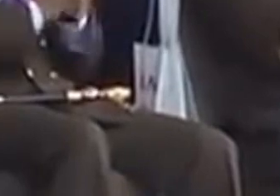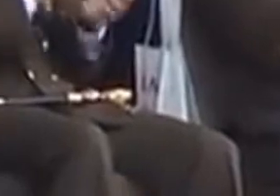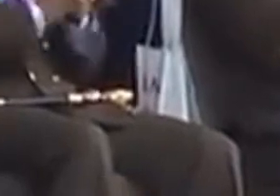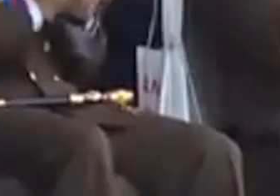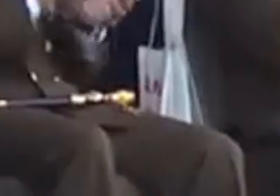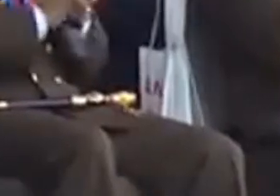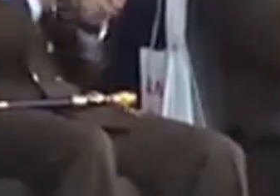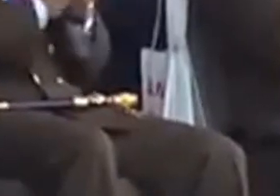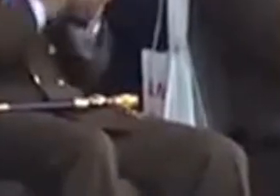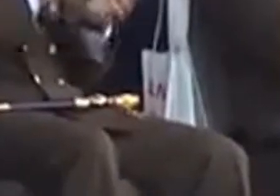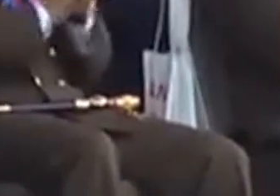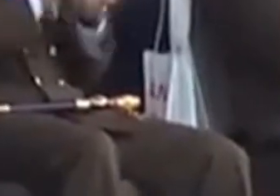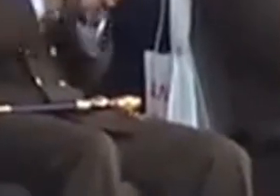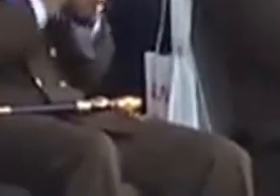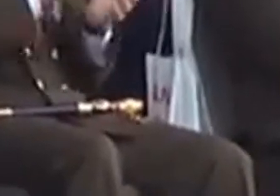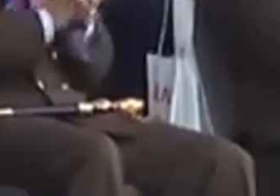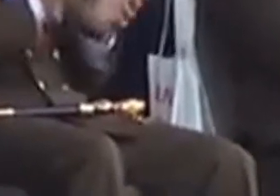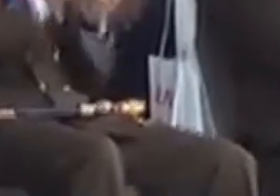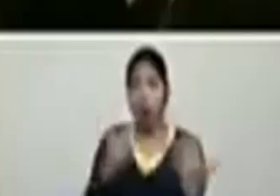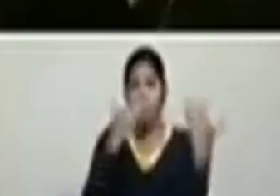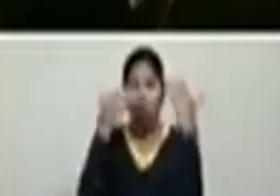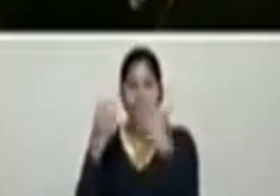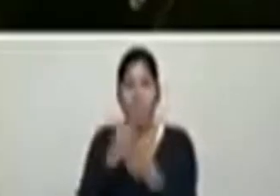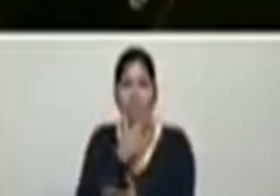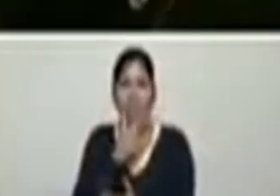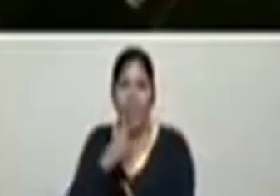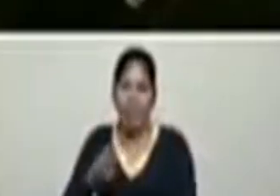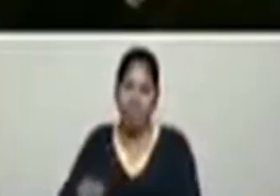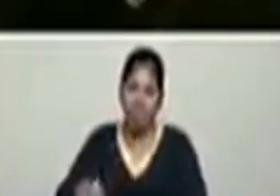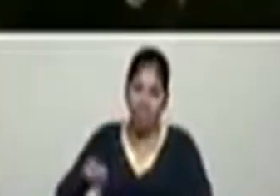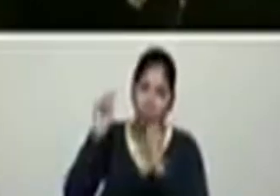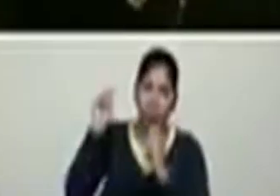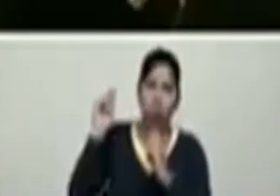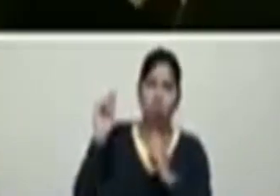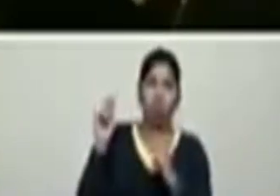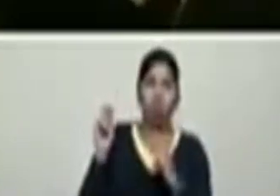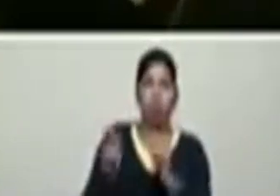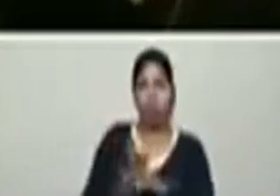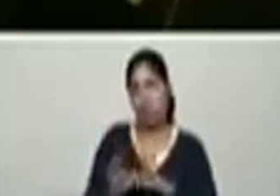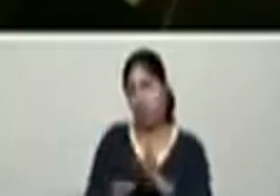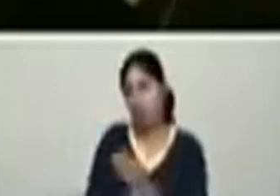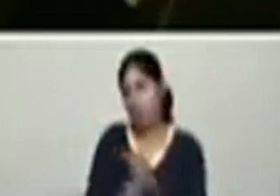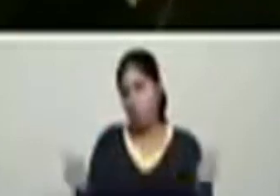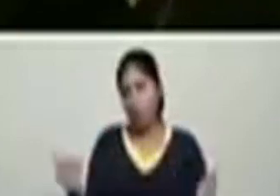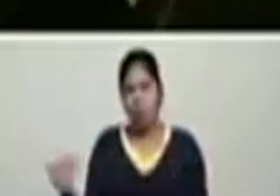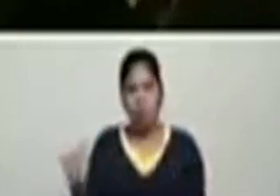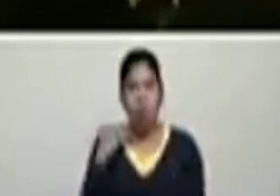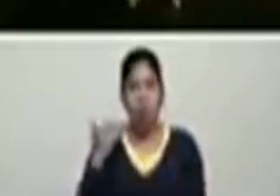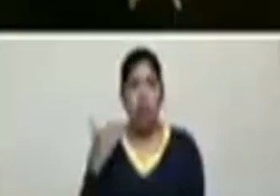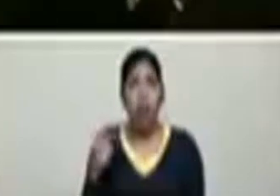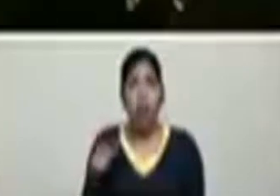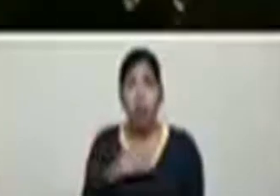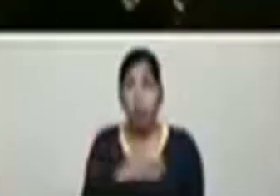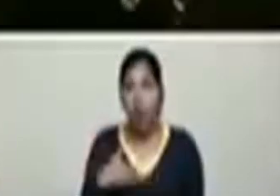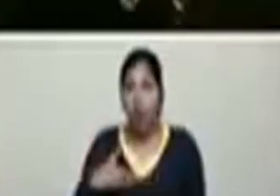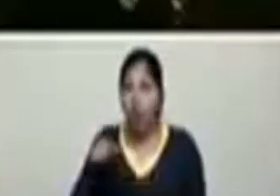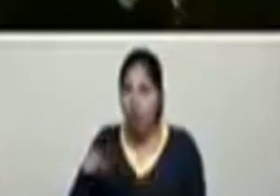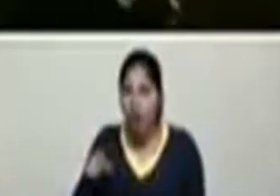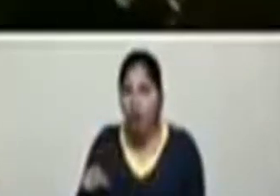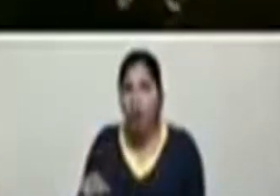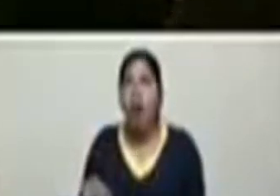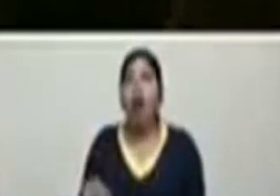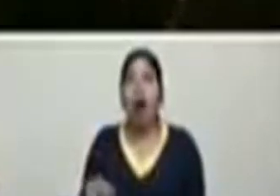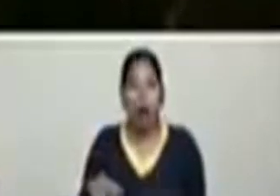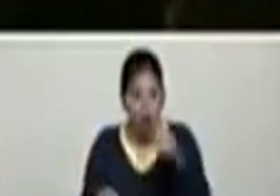el Palacio de Miraflores señores el temor que tiene este señor en estos momentos es bastante evidente ha desplegado su artillería para su